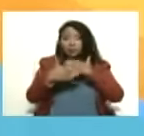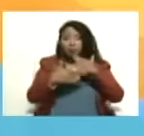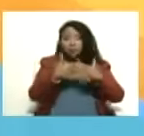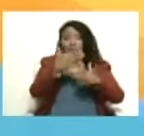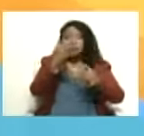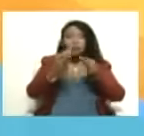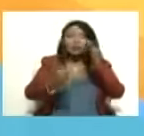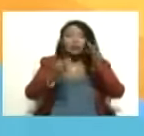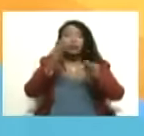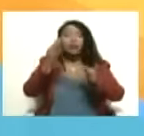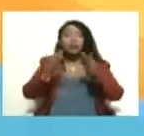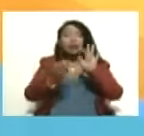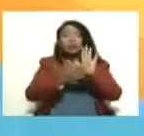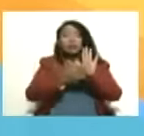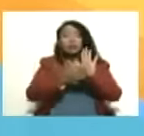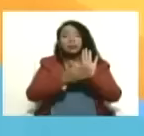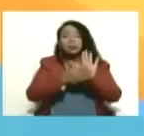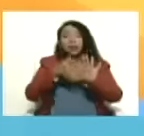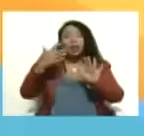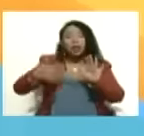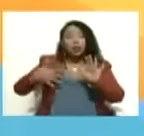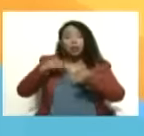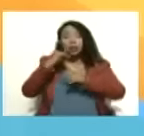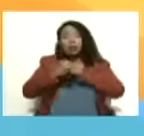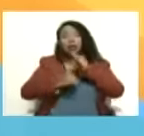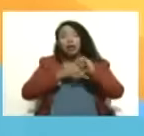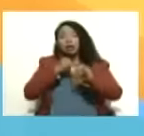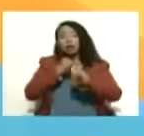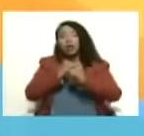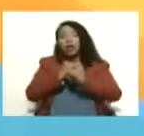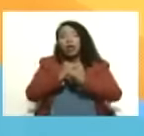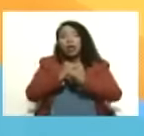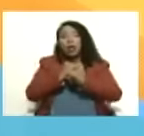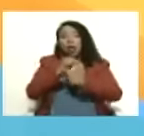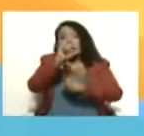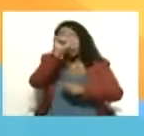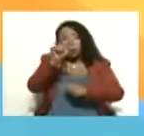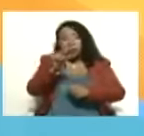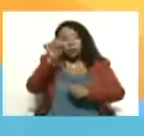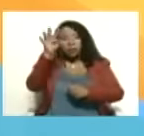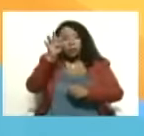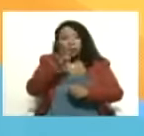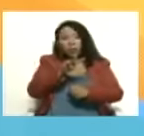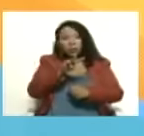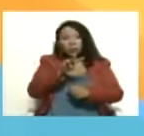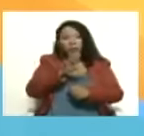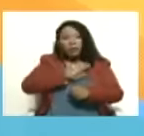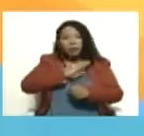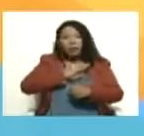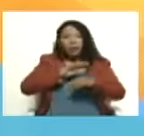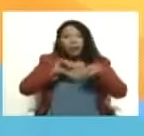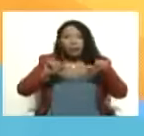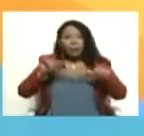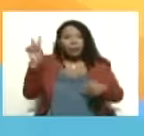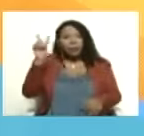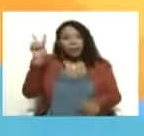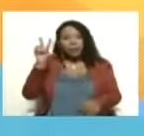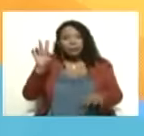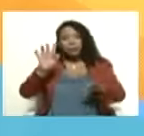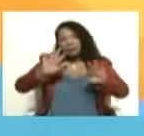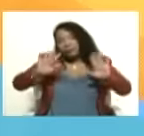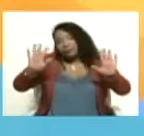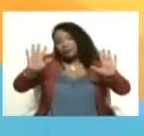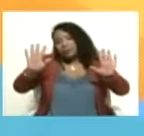jurídica de la verdad pegada al derecho internacional y es que la guayana es equiva es un territorio de Venezuela así de